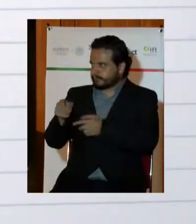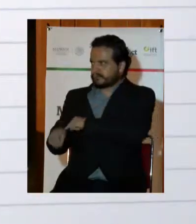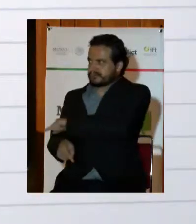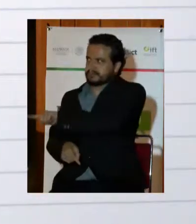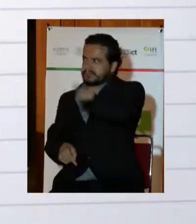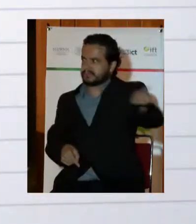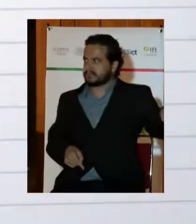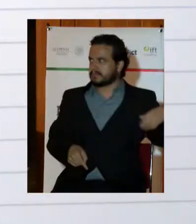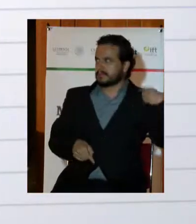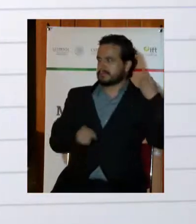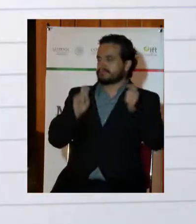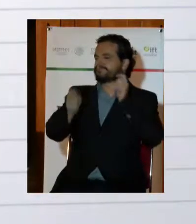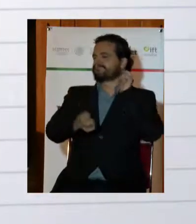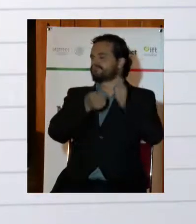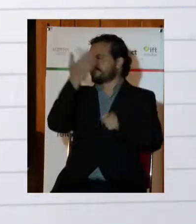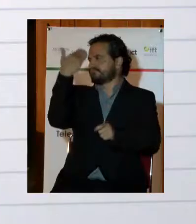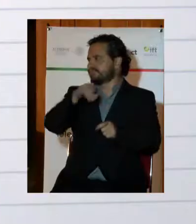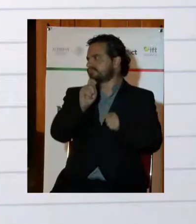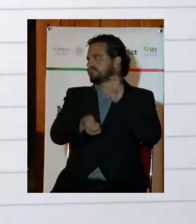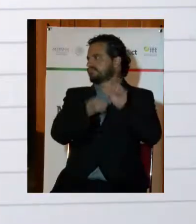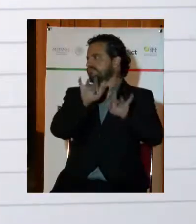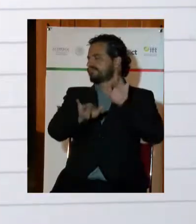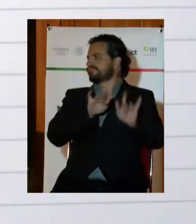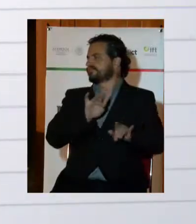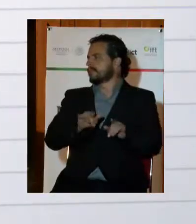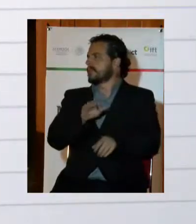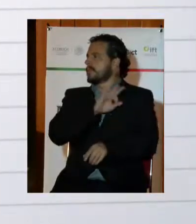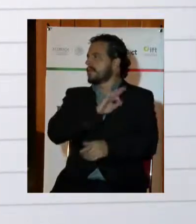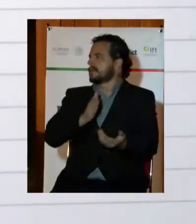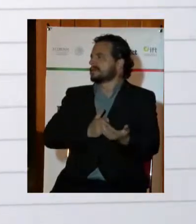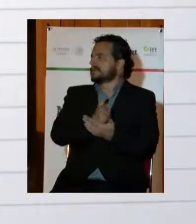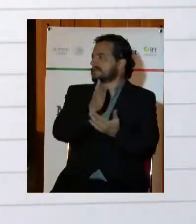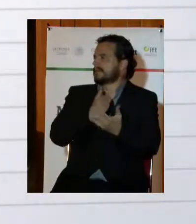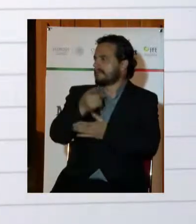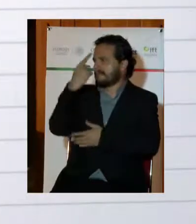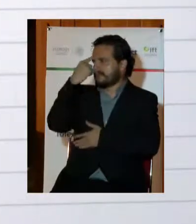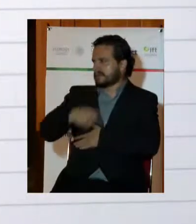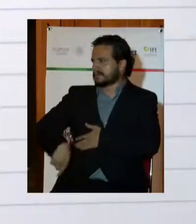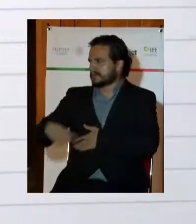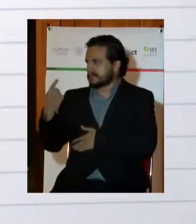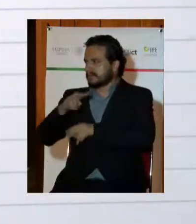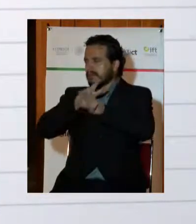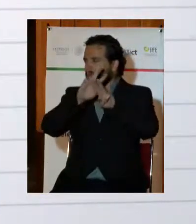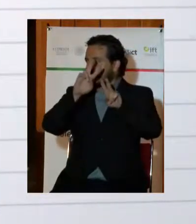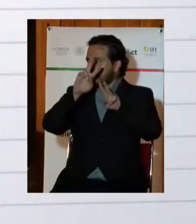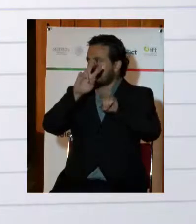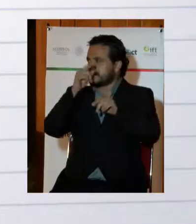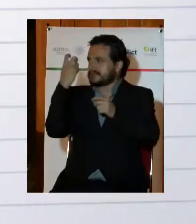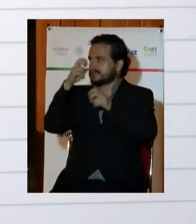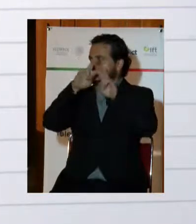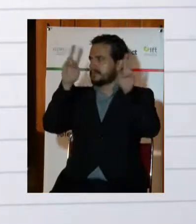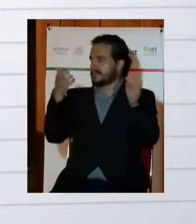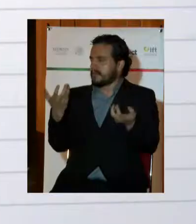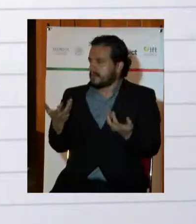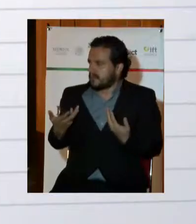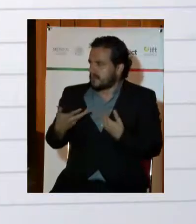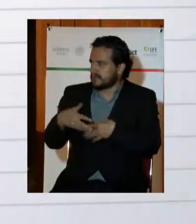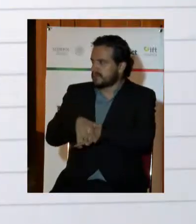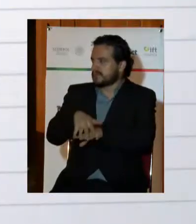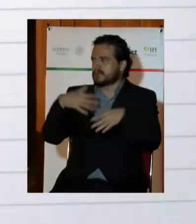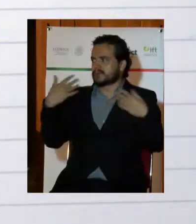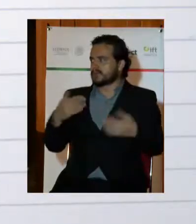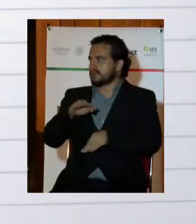mamá, que tiene 70 años y que le da pavor comprar en internet, lo puede hacer con confianza, todo el mundo puede comprar en internet. Y eso es lo que tenemos que pensar, sobre